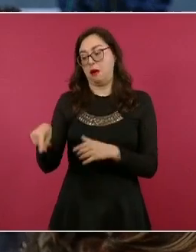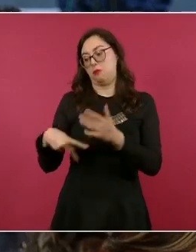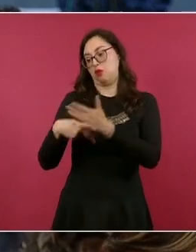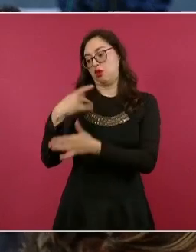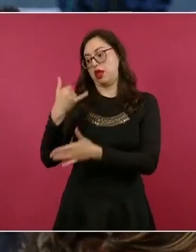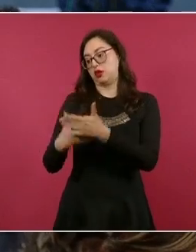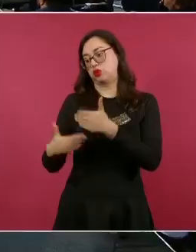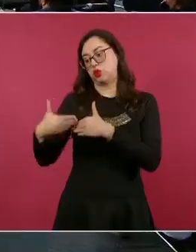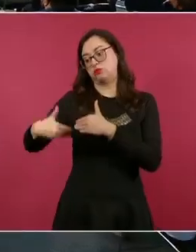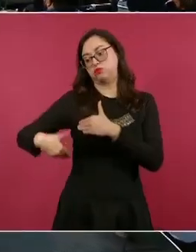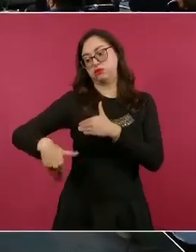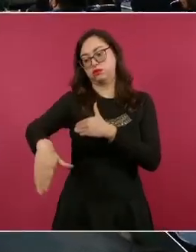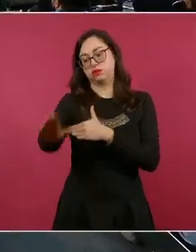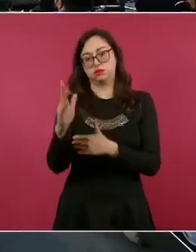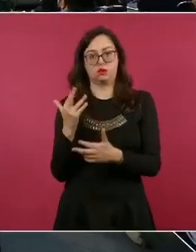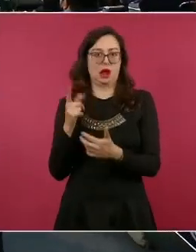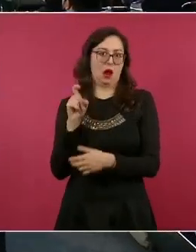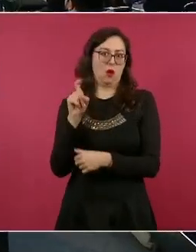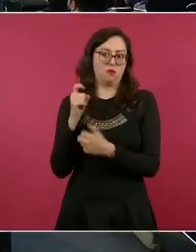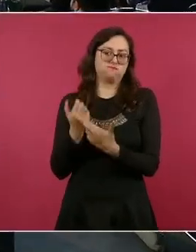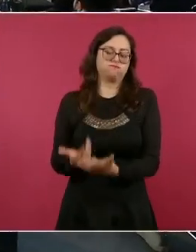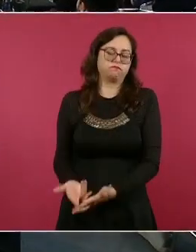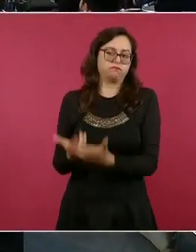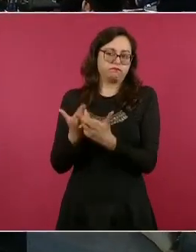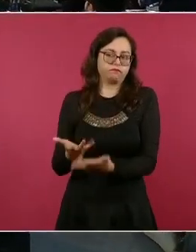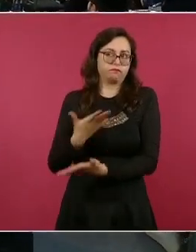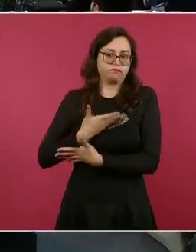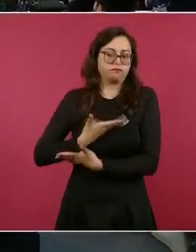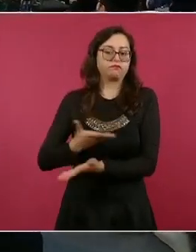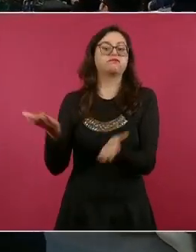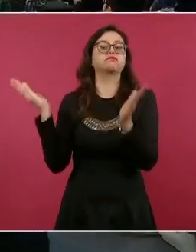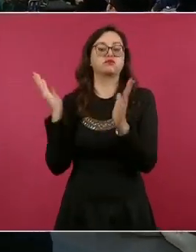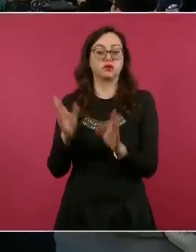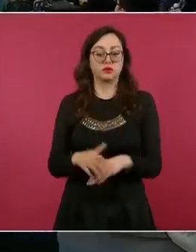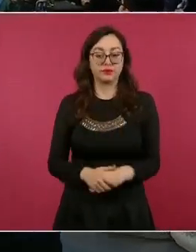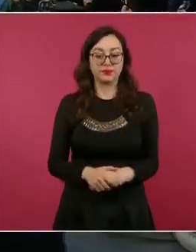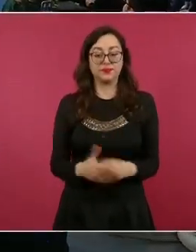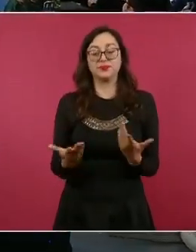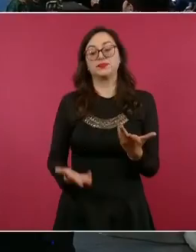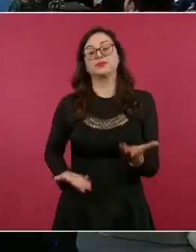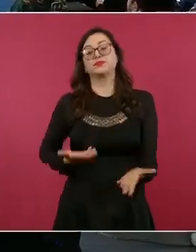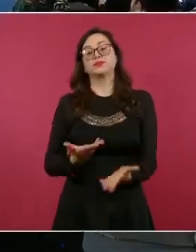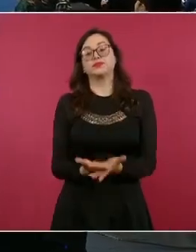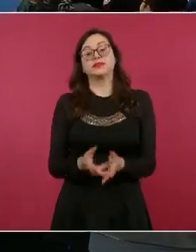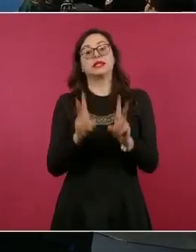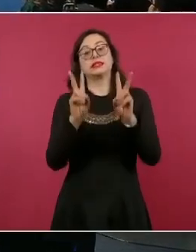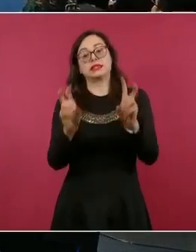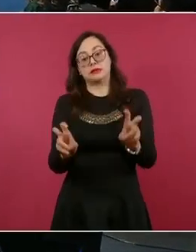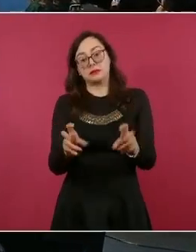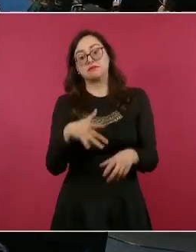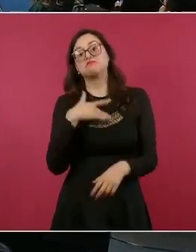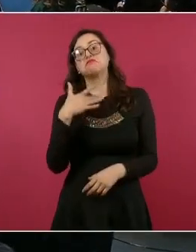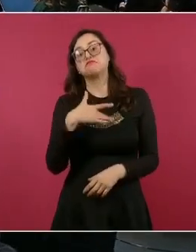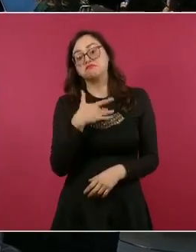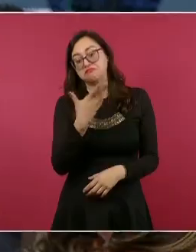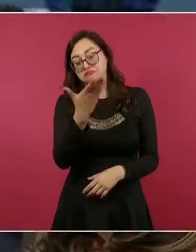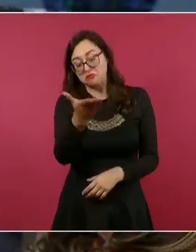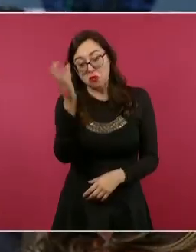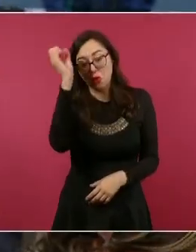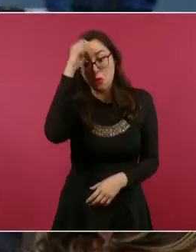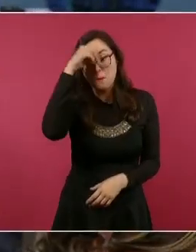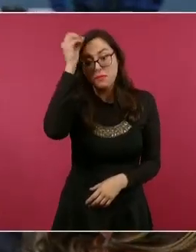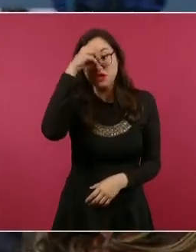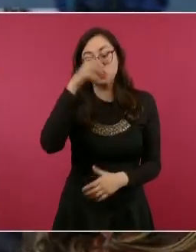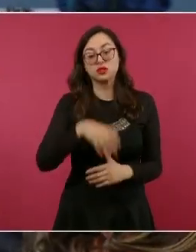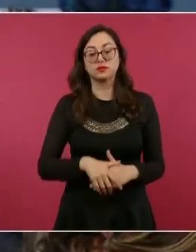justamente para los estados de Sinaloa, de Sonora y también de Baja California. Plantearle ese tema, señor presidente, y preguntarle pues precisamente su opinión de